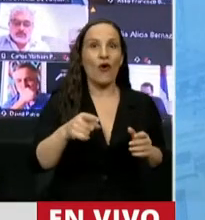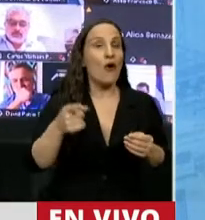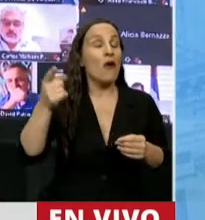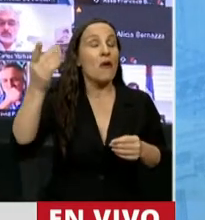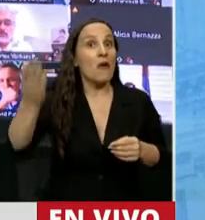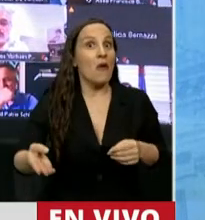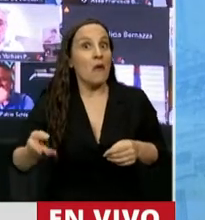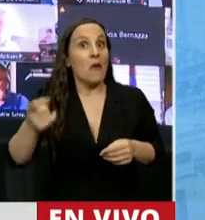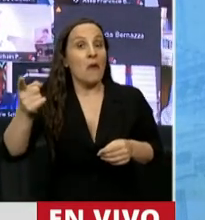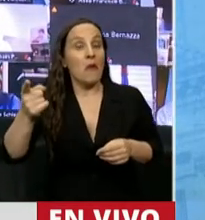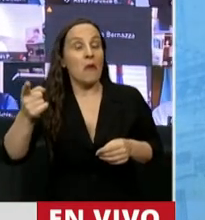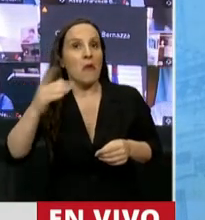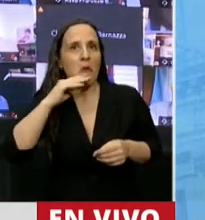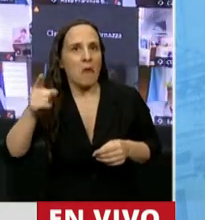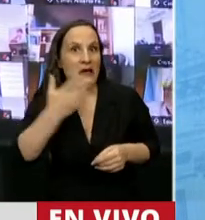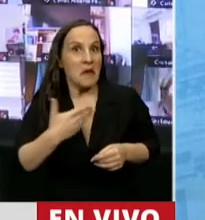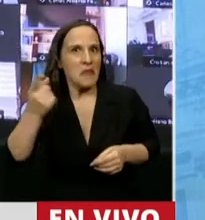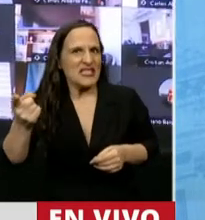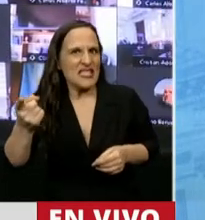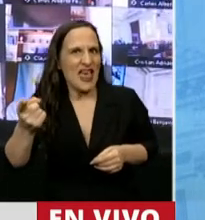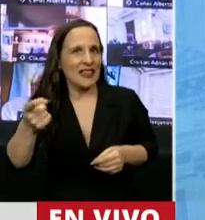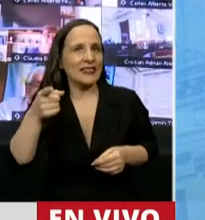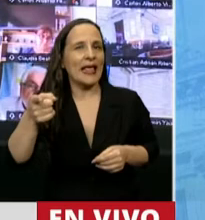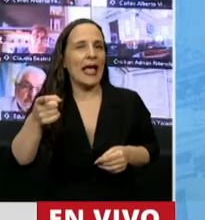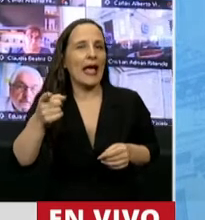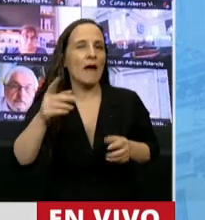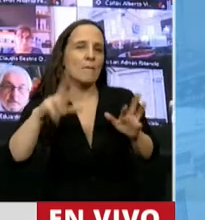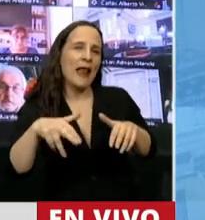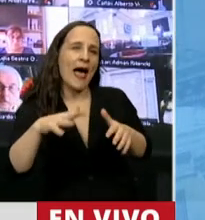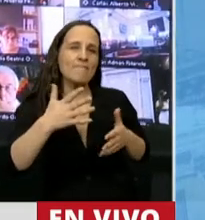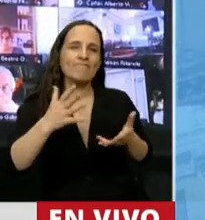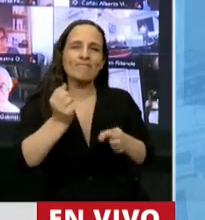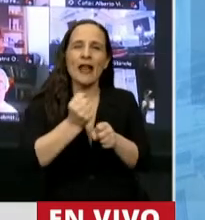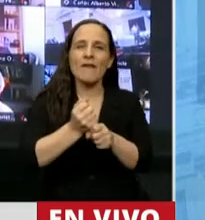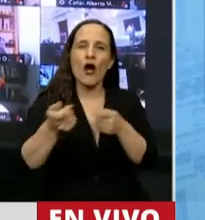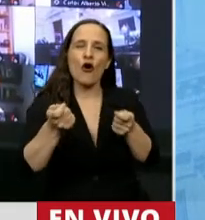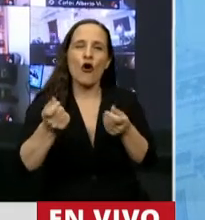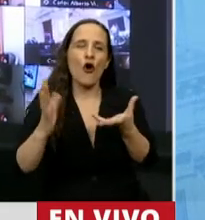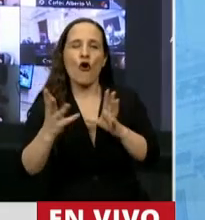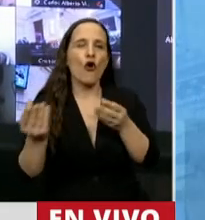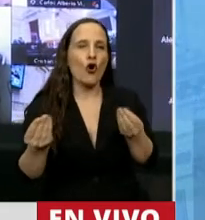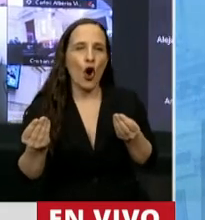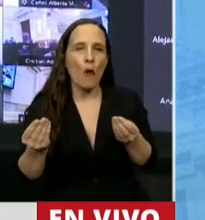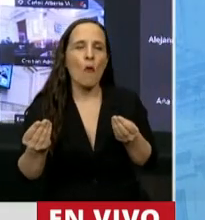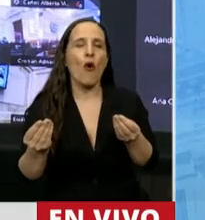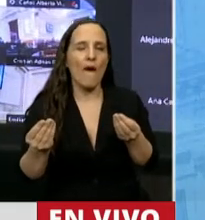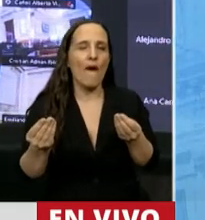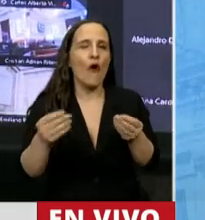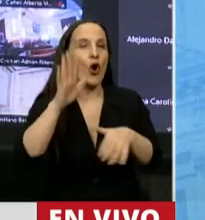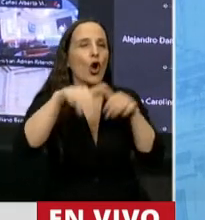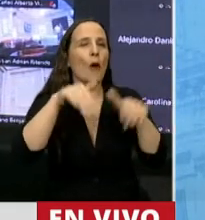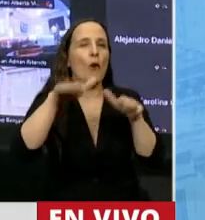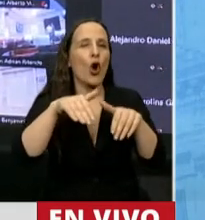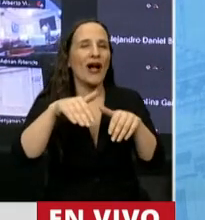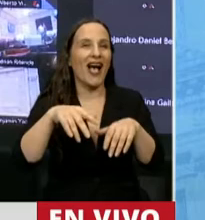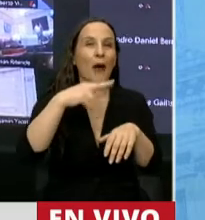presidente cuando, apropiándose del funcionamiento de una Cámara de Diputados, de un poder legislativo, hace una convocatoria